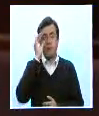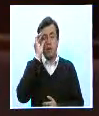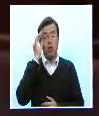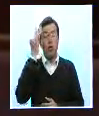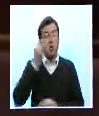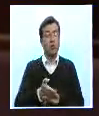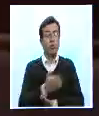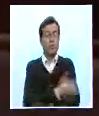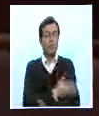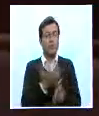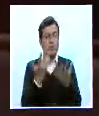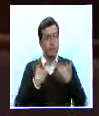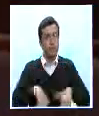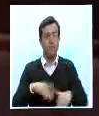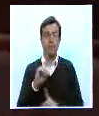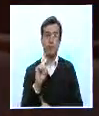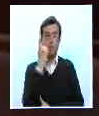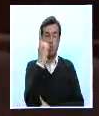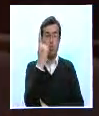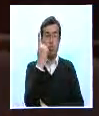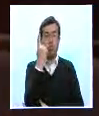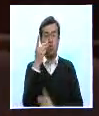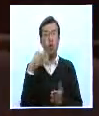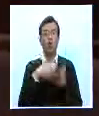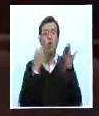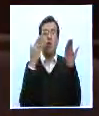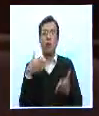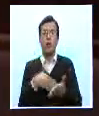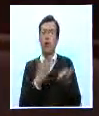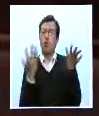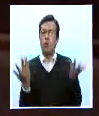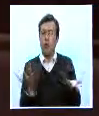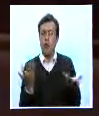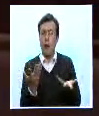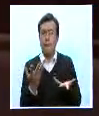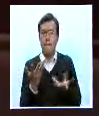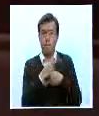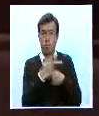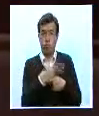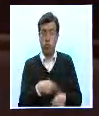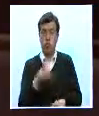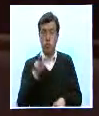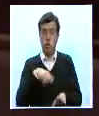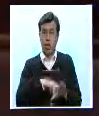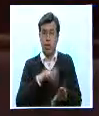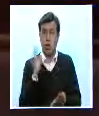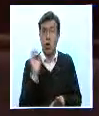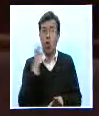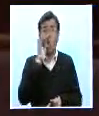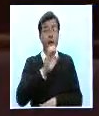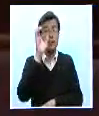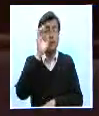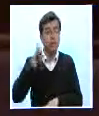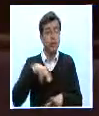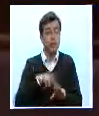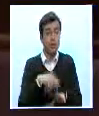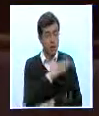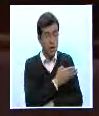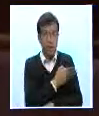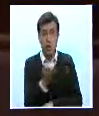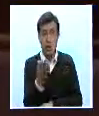precisamente para por un lado no afectar a la producción nacional al artista nacional y es así que